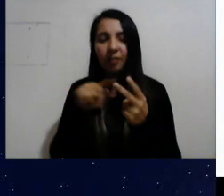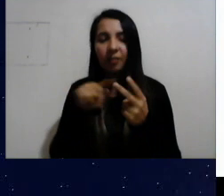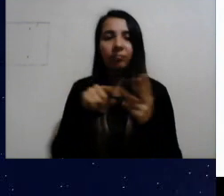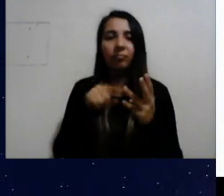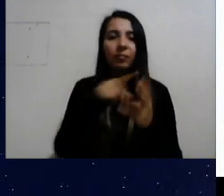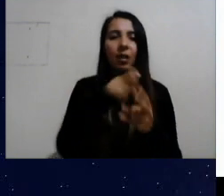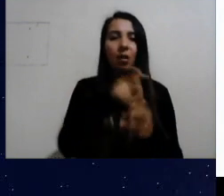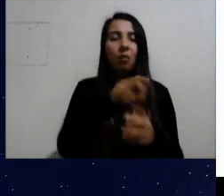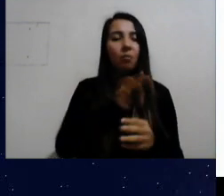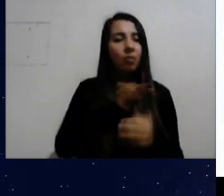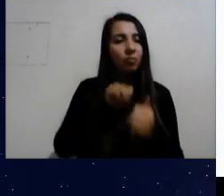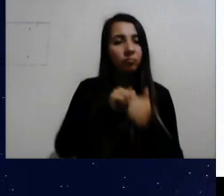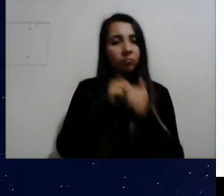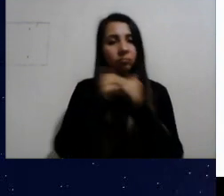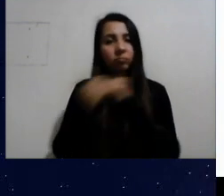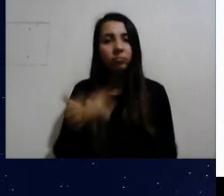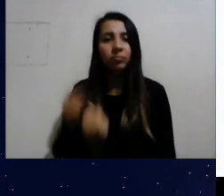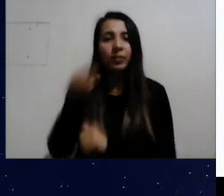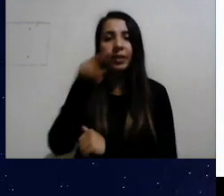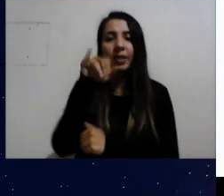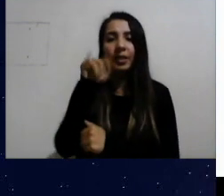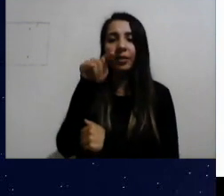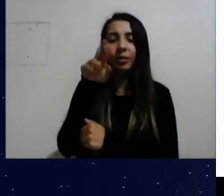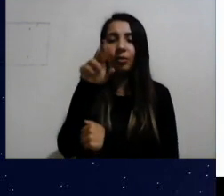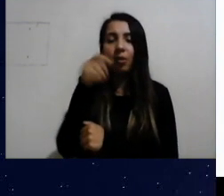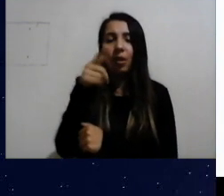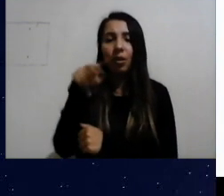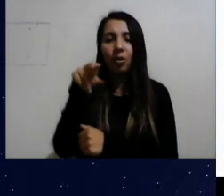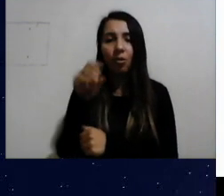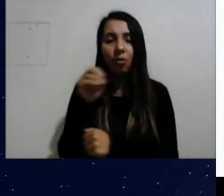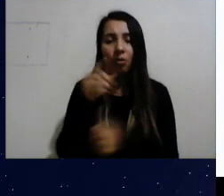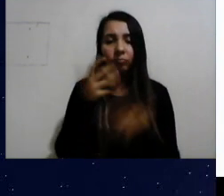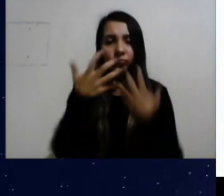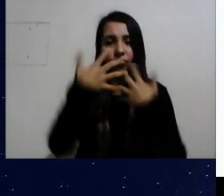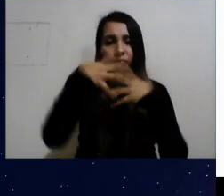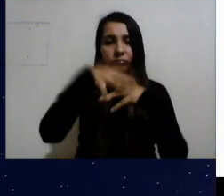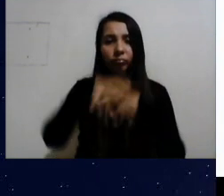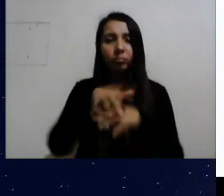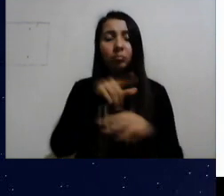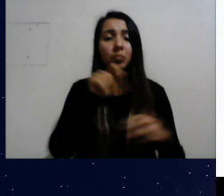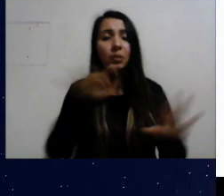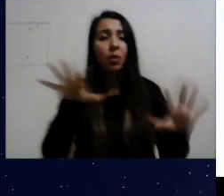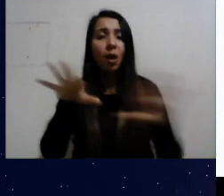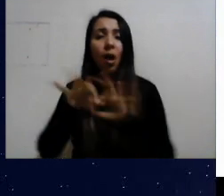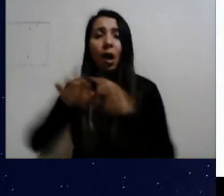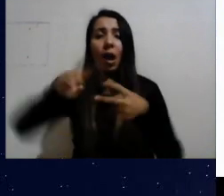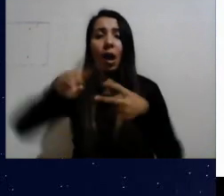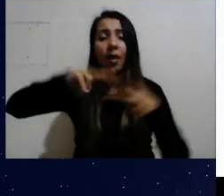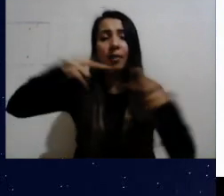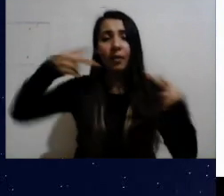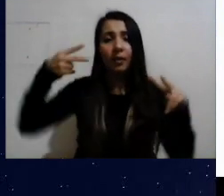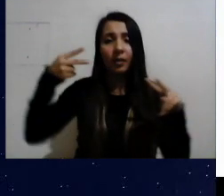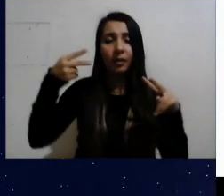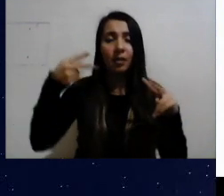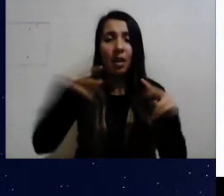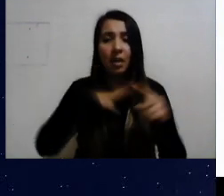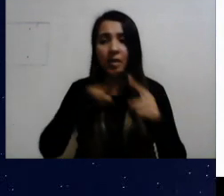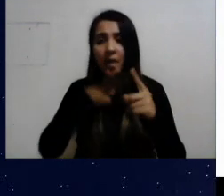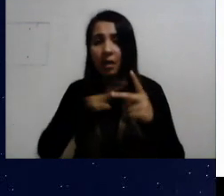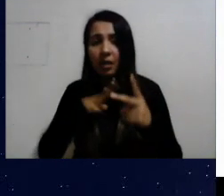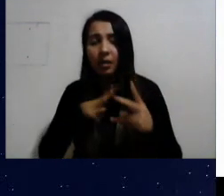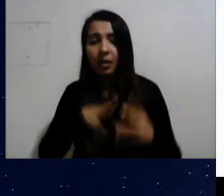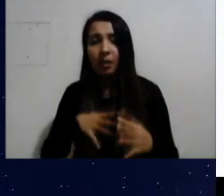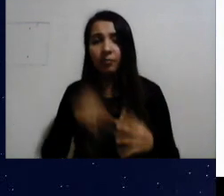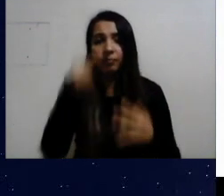podían generar las bases nitrogenadas, que son las bases del ADN terrestre, la adenina, la citosina, la timina, la guanina